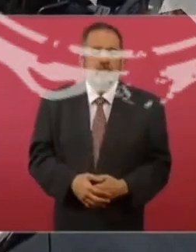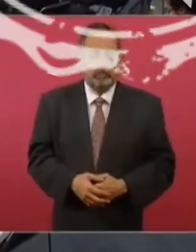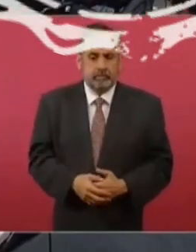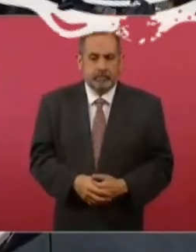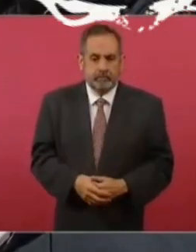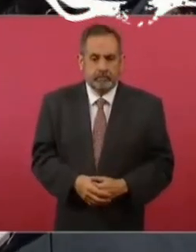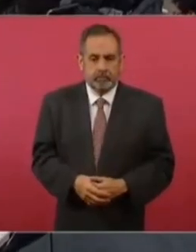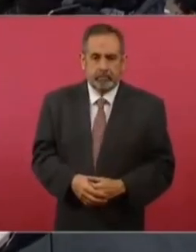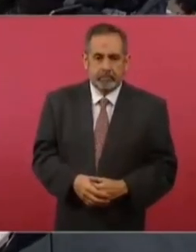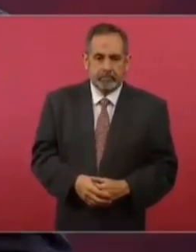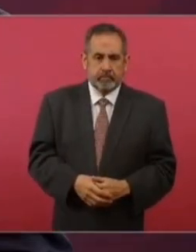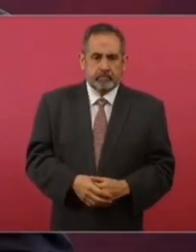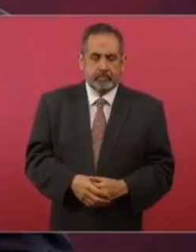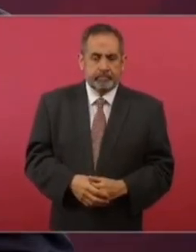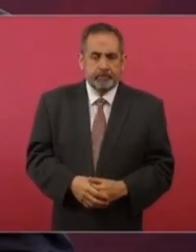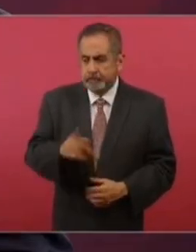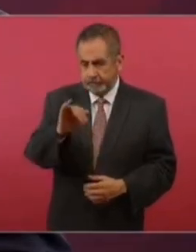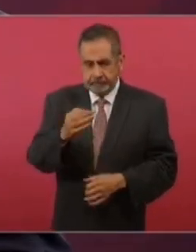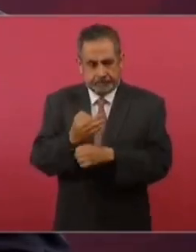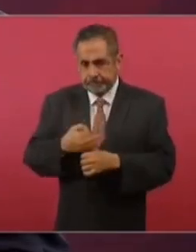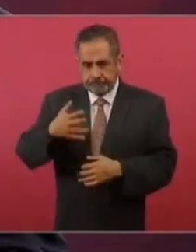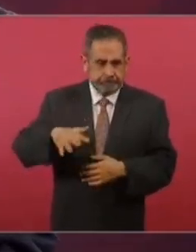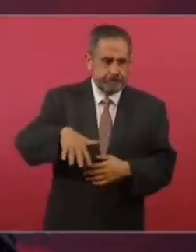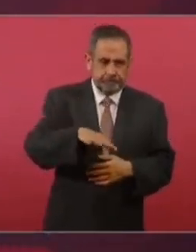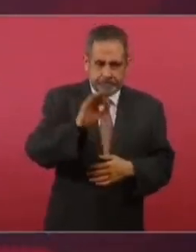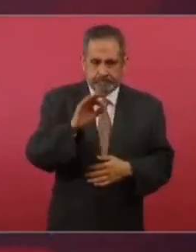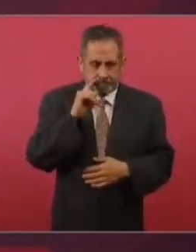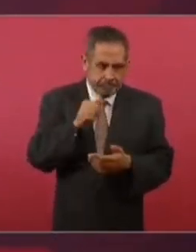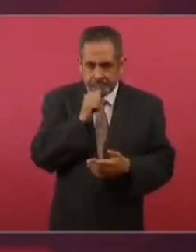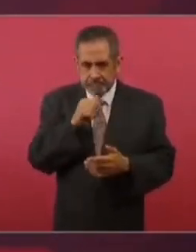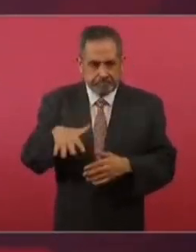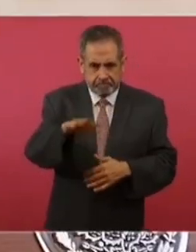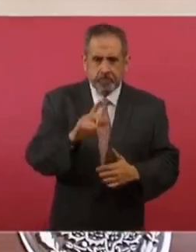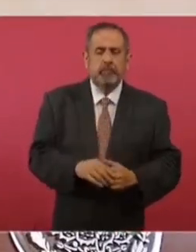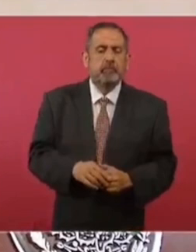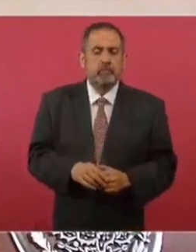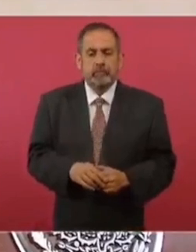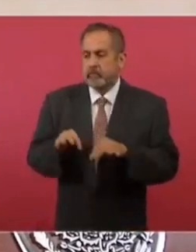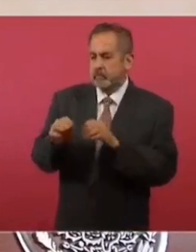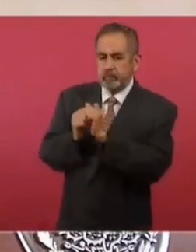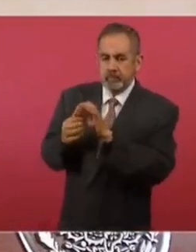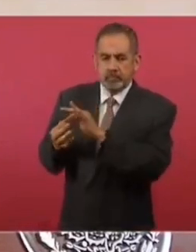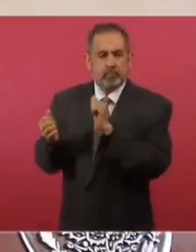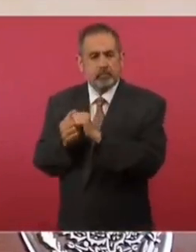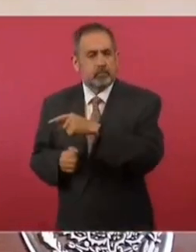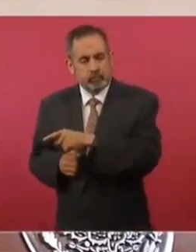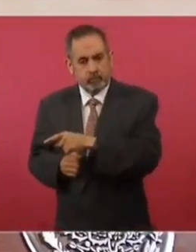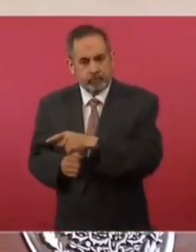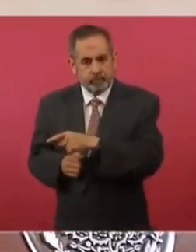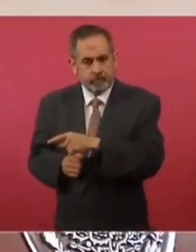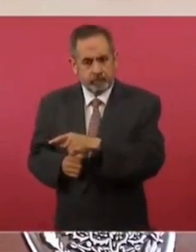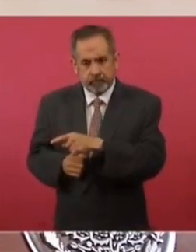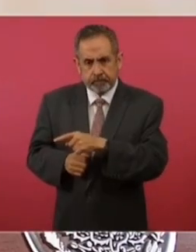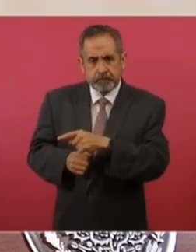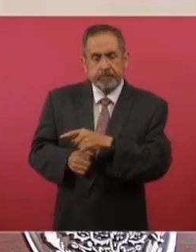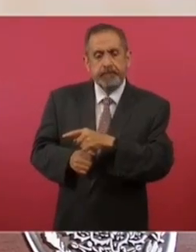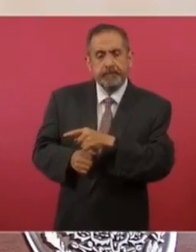estamos buscándolos. Hay un trabajo coordinado entre